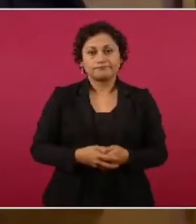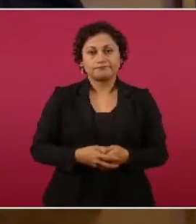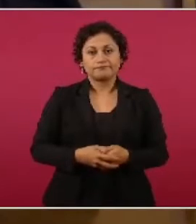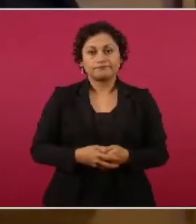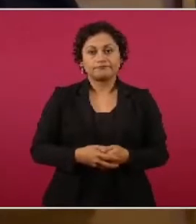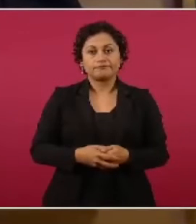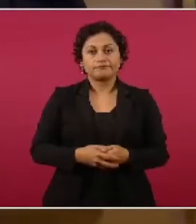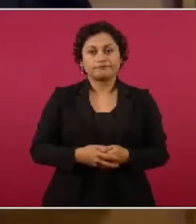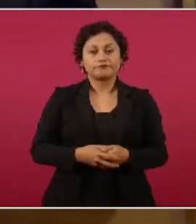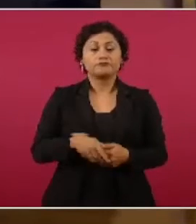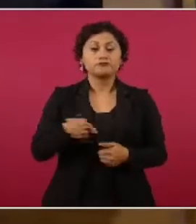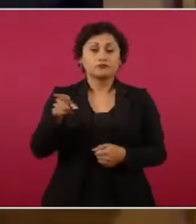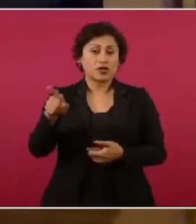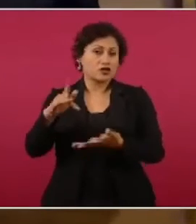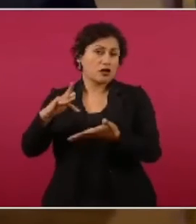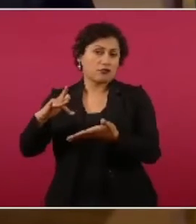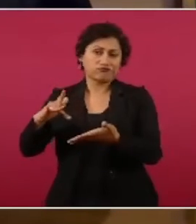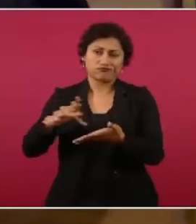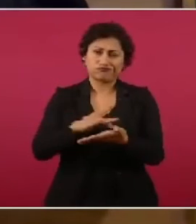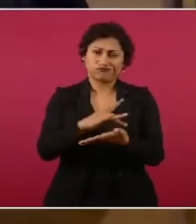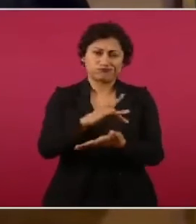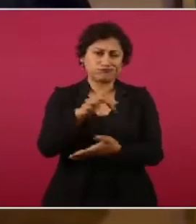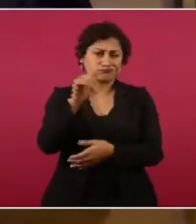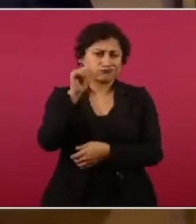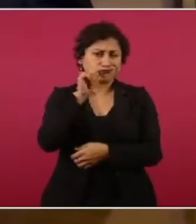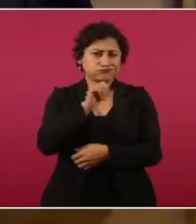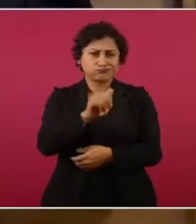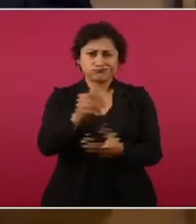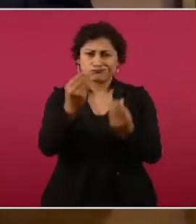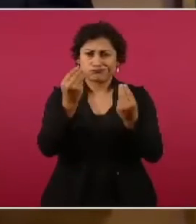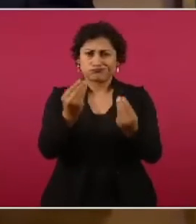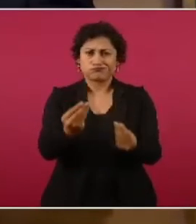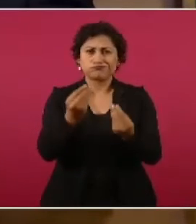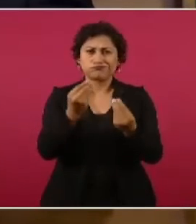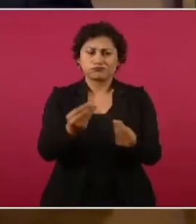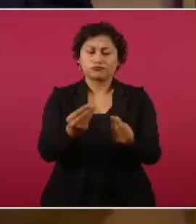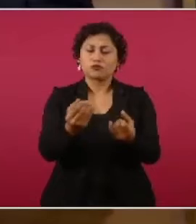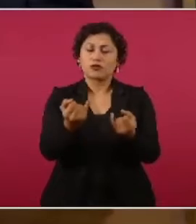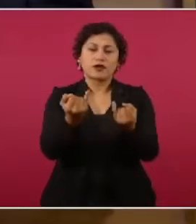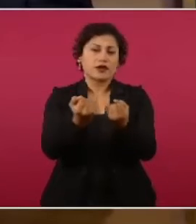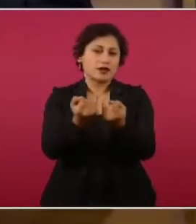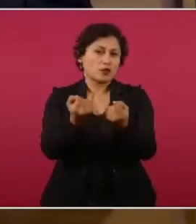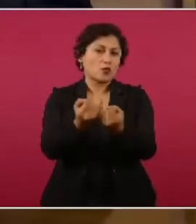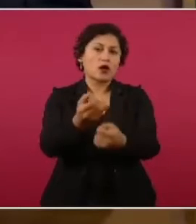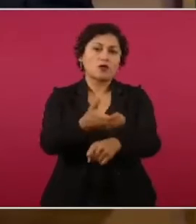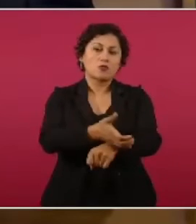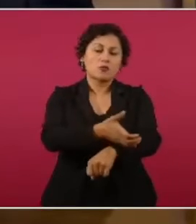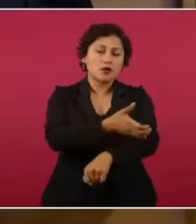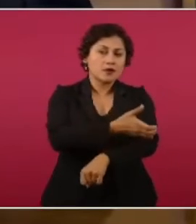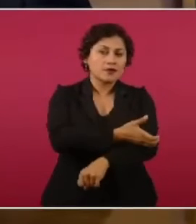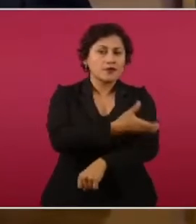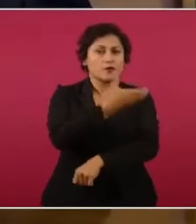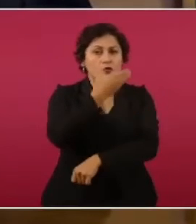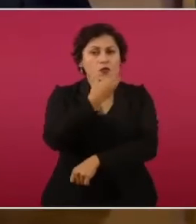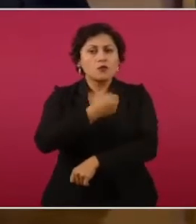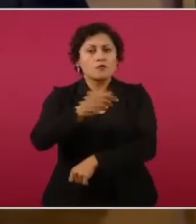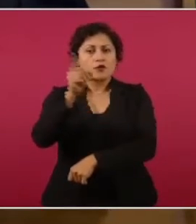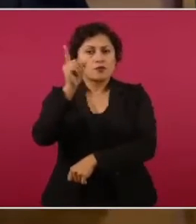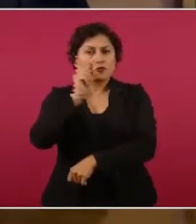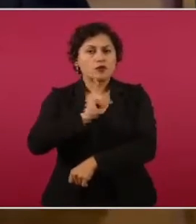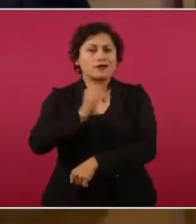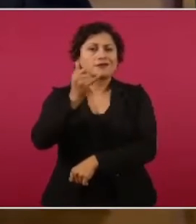ella te ha ayudado mucho, como los compañeros, las compañeras y el